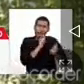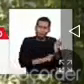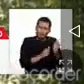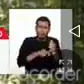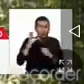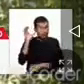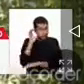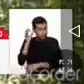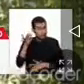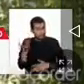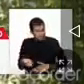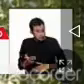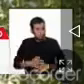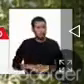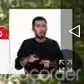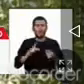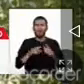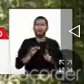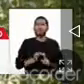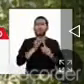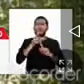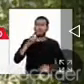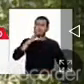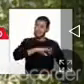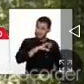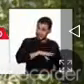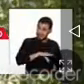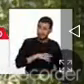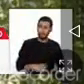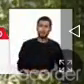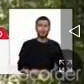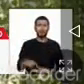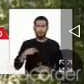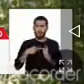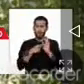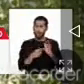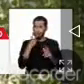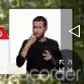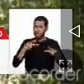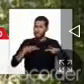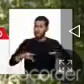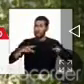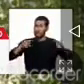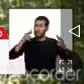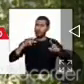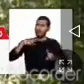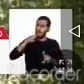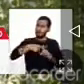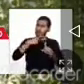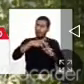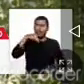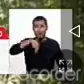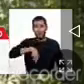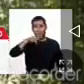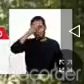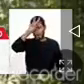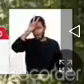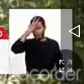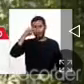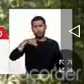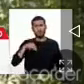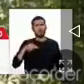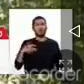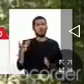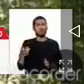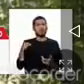Colombia desde luego, pero especialmente en Chile, que mostraba tasas de crecimiento muy positivas, y en Perú, que dada